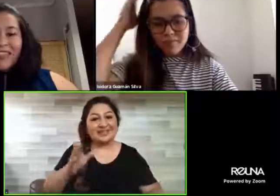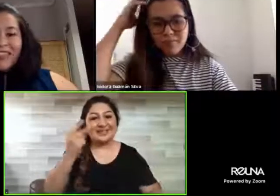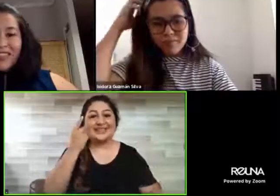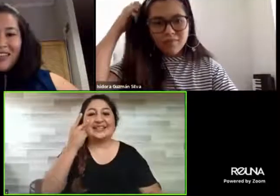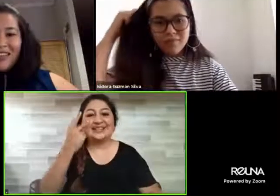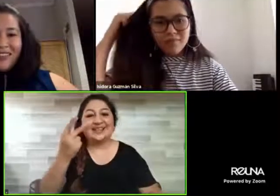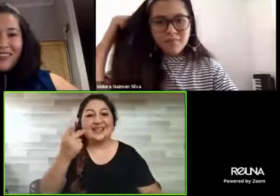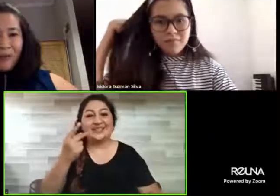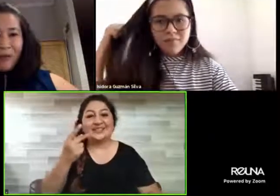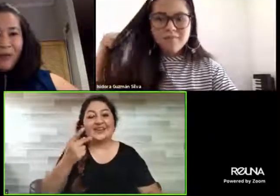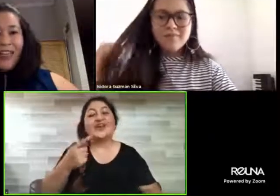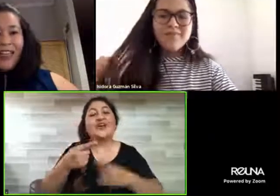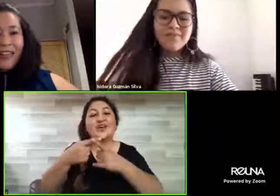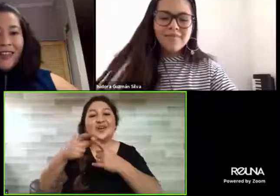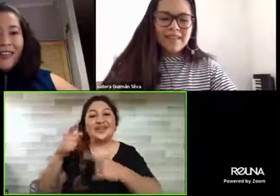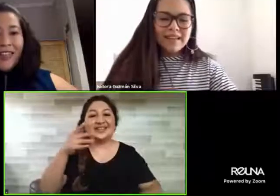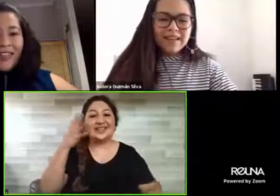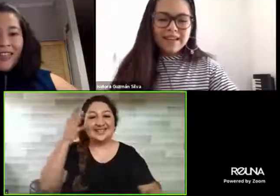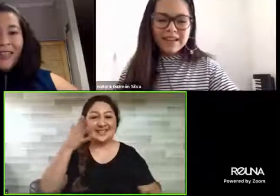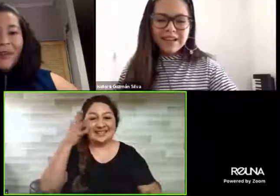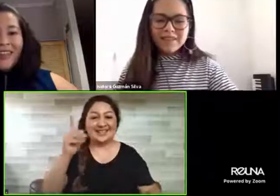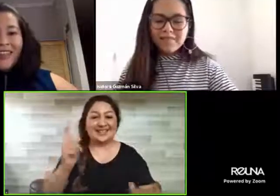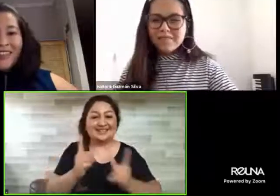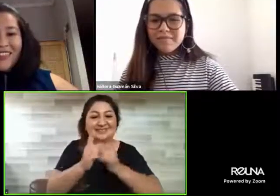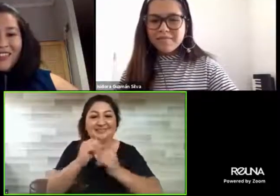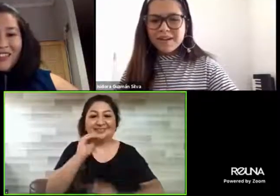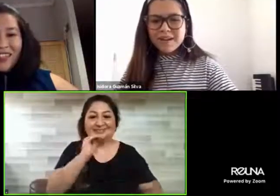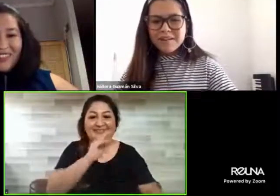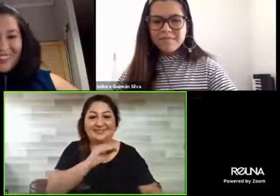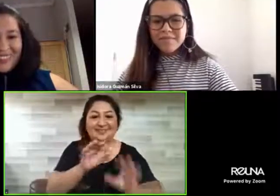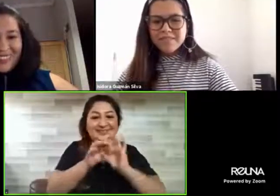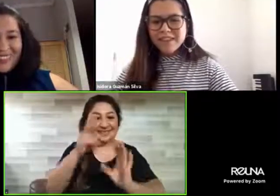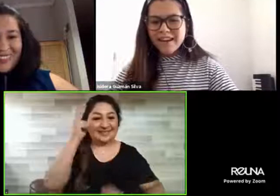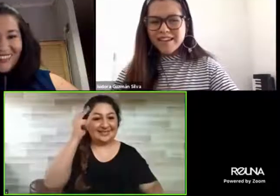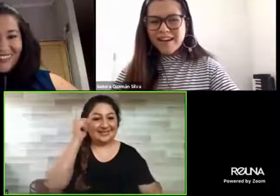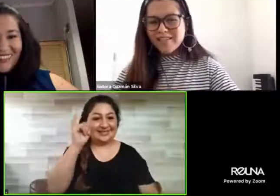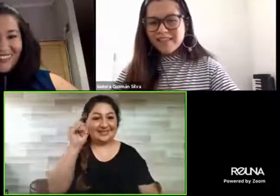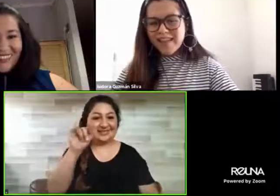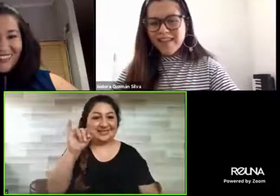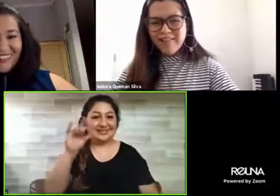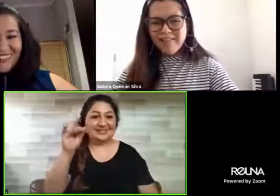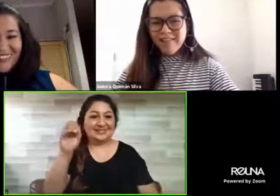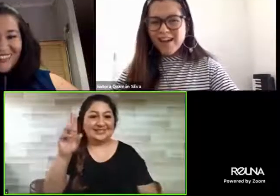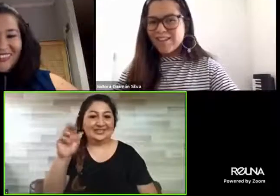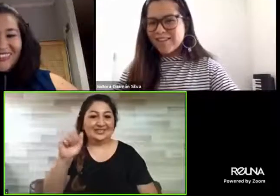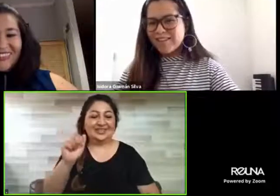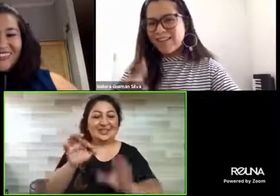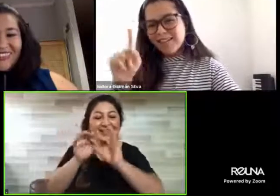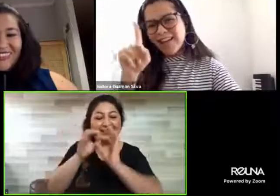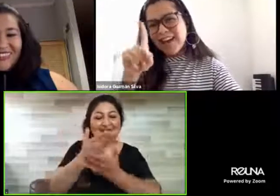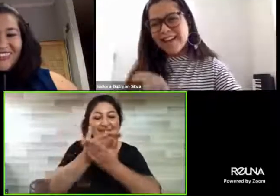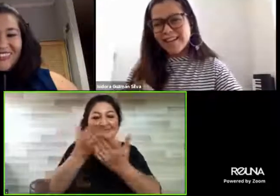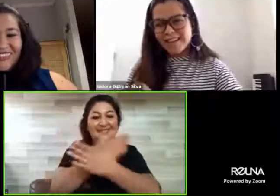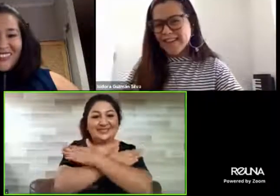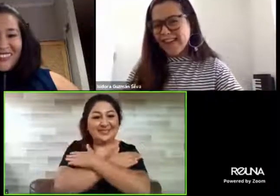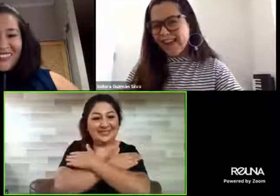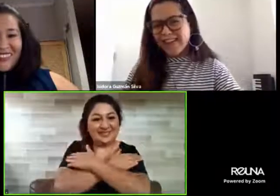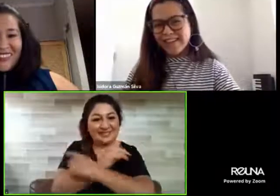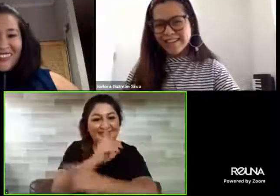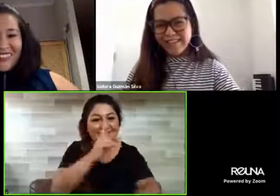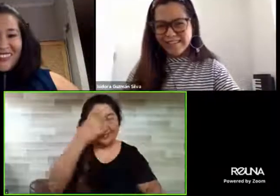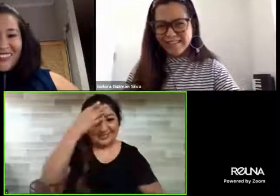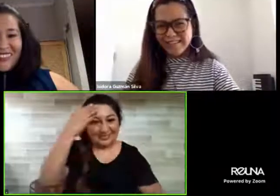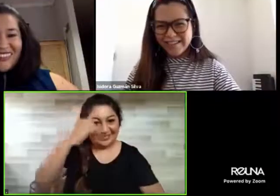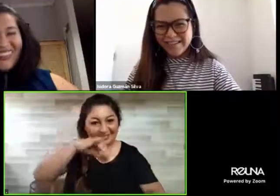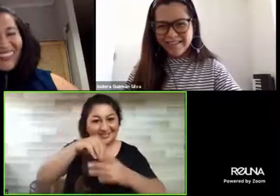charlas relámpagos gracias seguir gracias y ahora muchas gracias a ustedes un abrazo y no se olviden que la inclusión es tarea